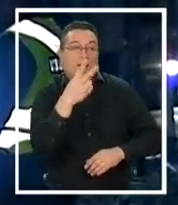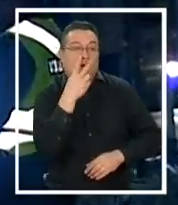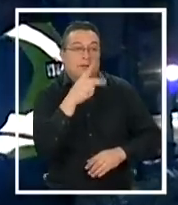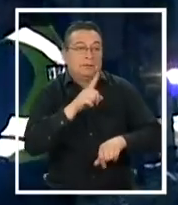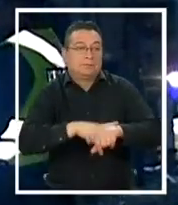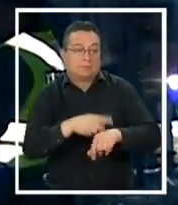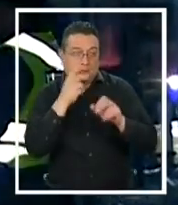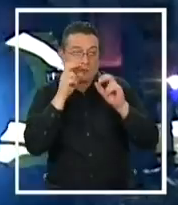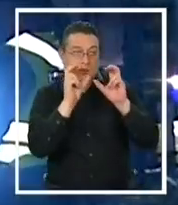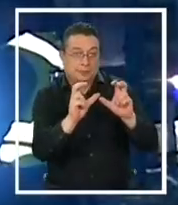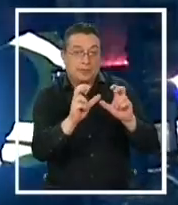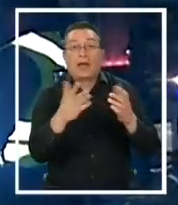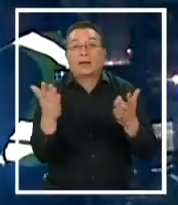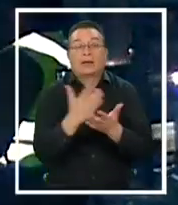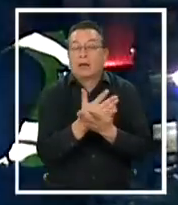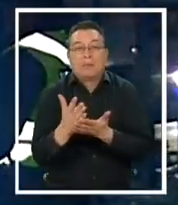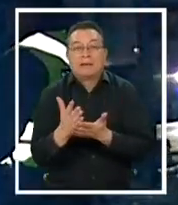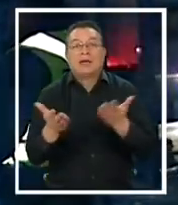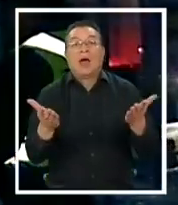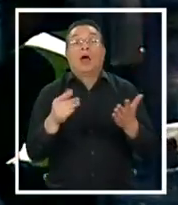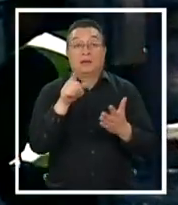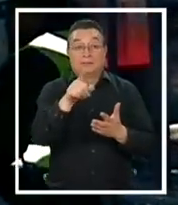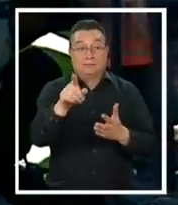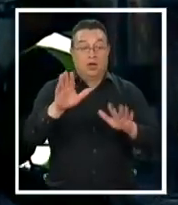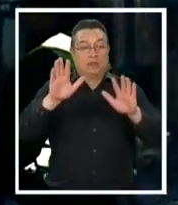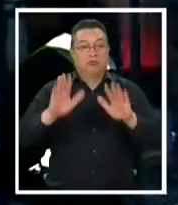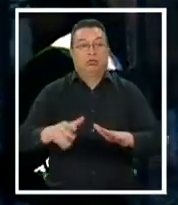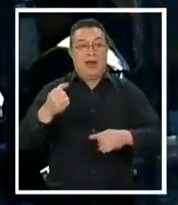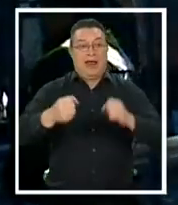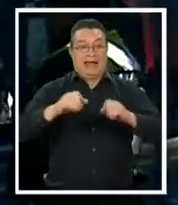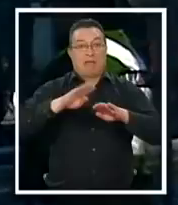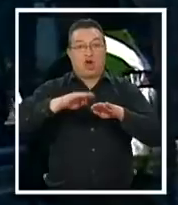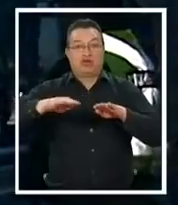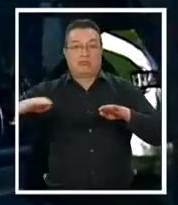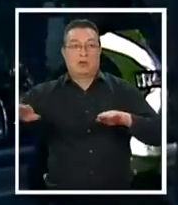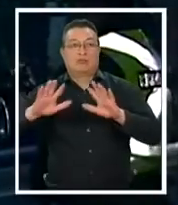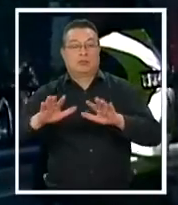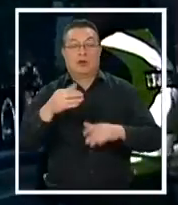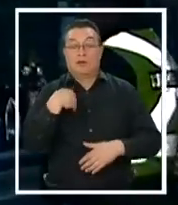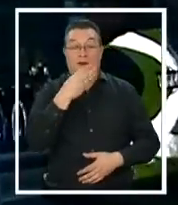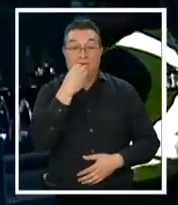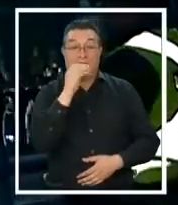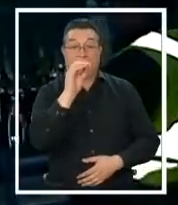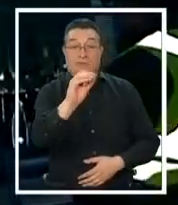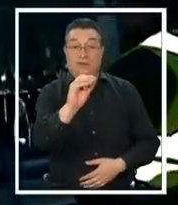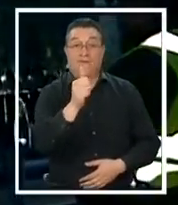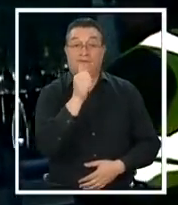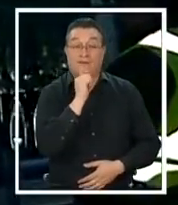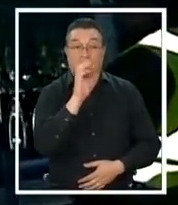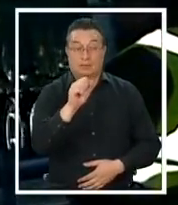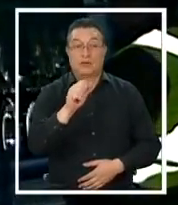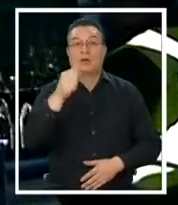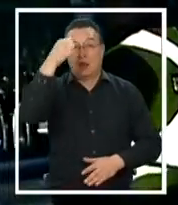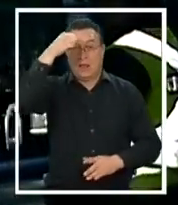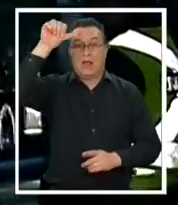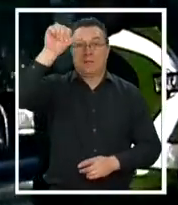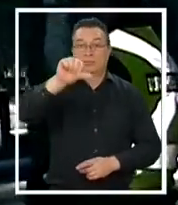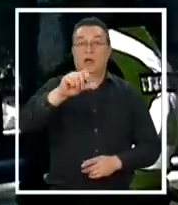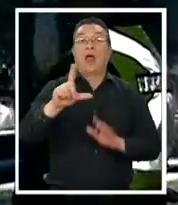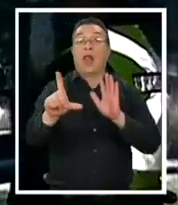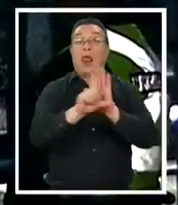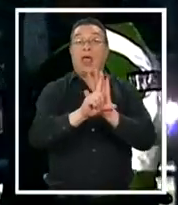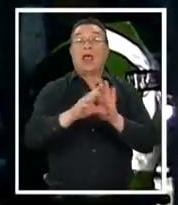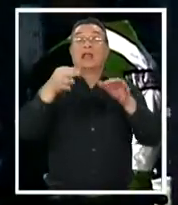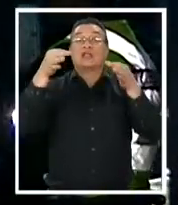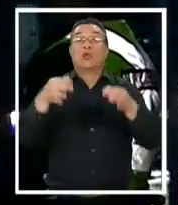tiempo. Vamos a estar un rato más también porque ellos se van a mantener acá. Acá todavía no han sido notificados sobre la aplicación de la ley de seguridad del